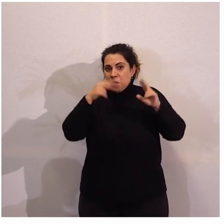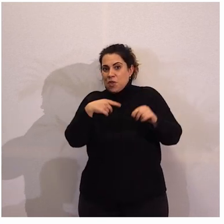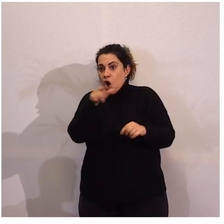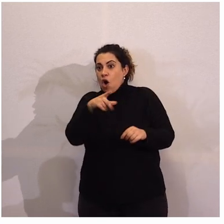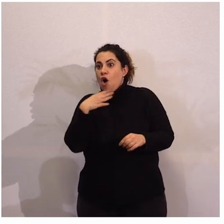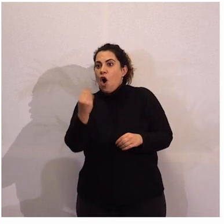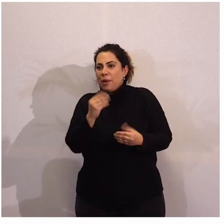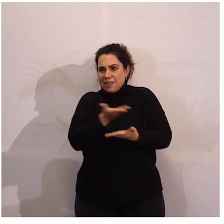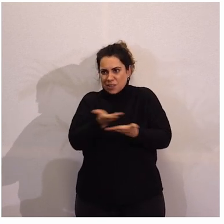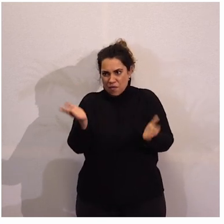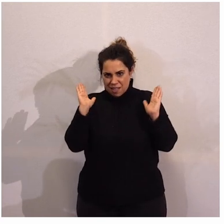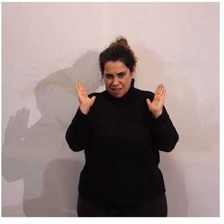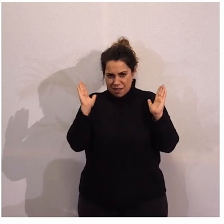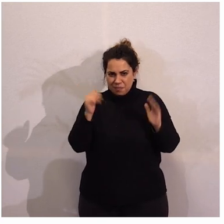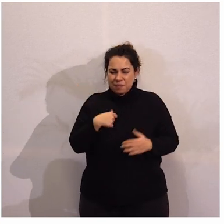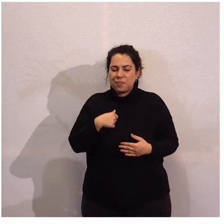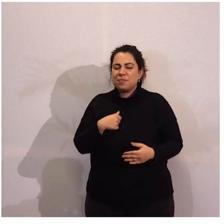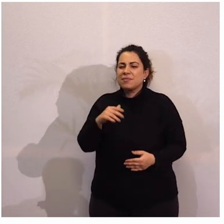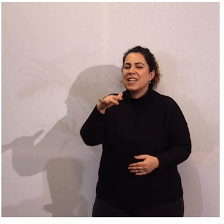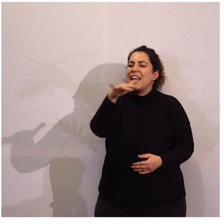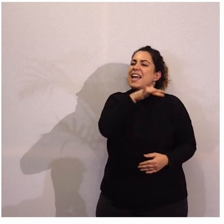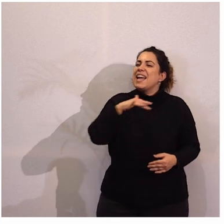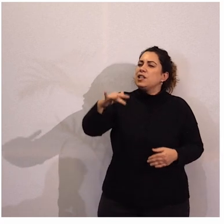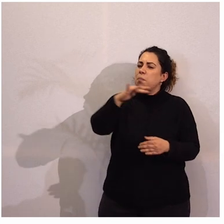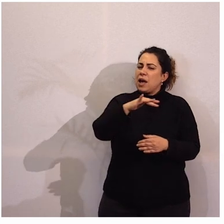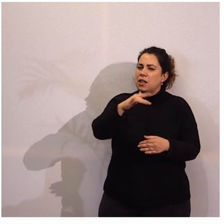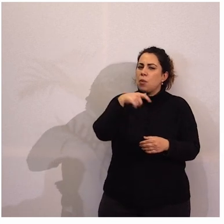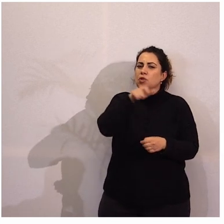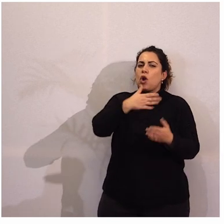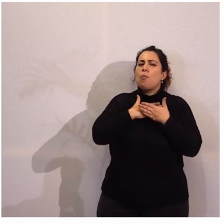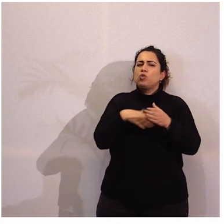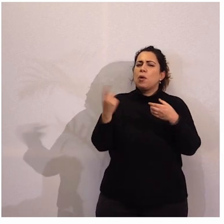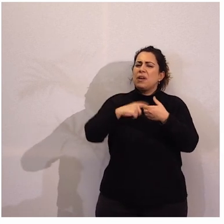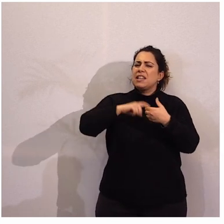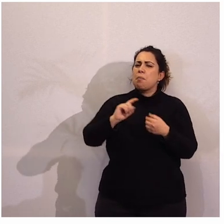¿eh? ¿Qué espacios son los que más participan los voluntarios?